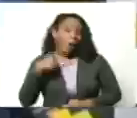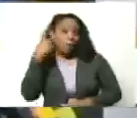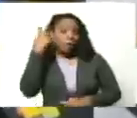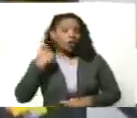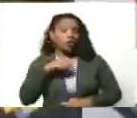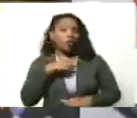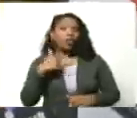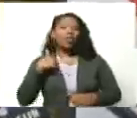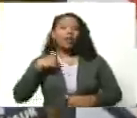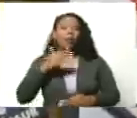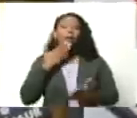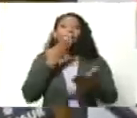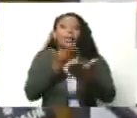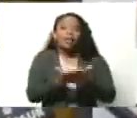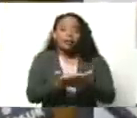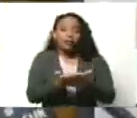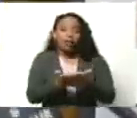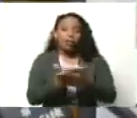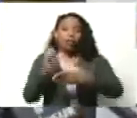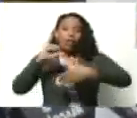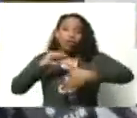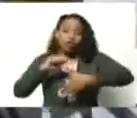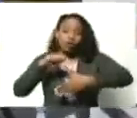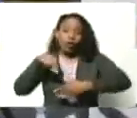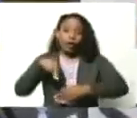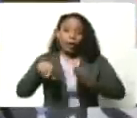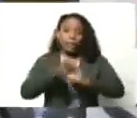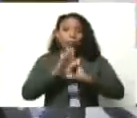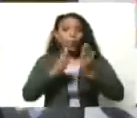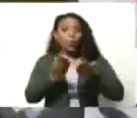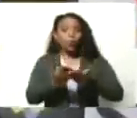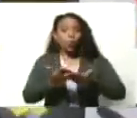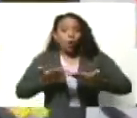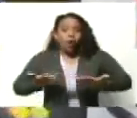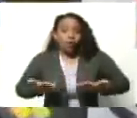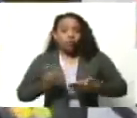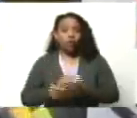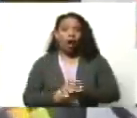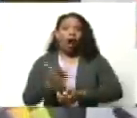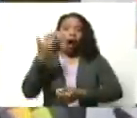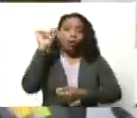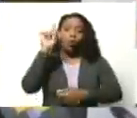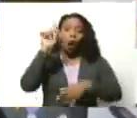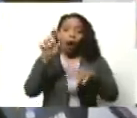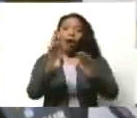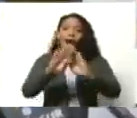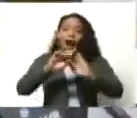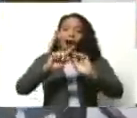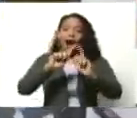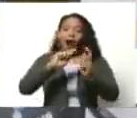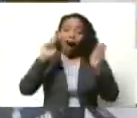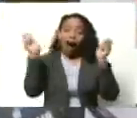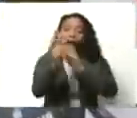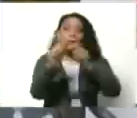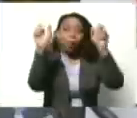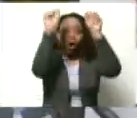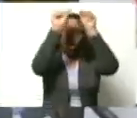que exigir desde el sur del planeta es que haya un cambio en los